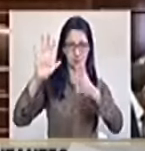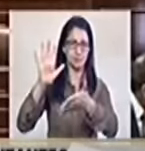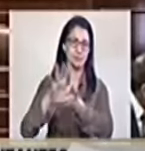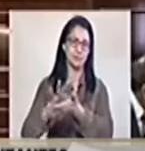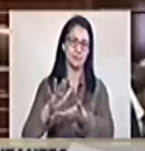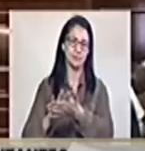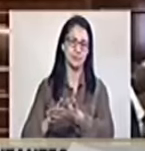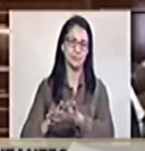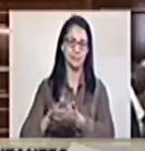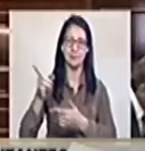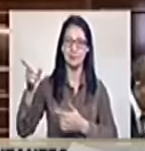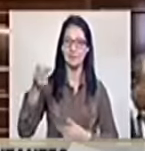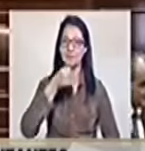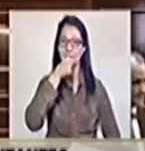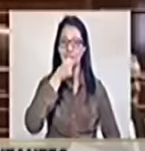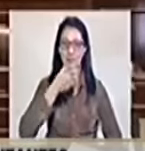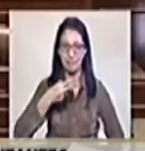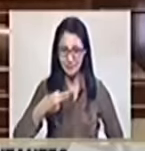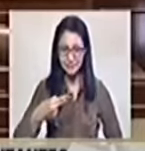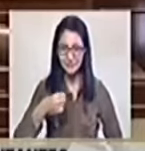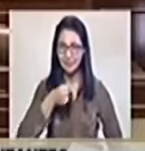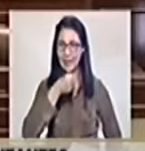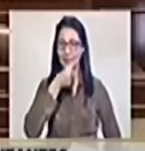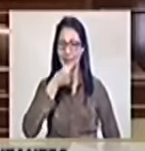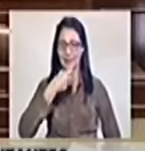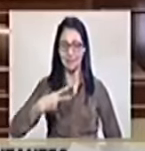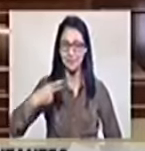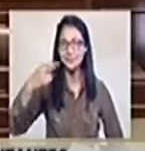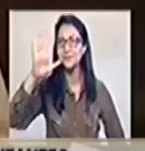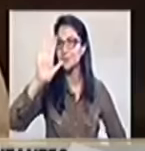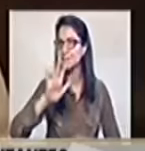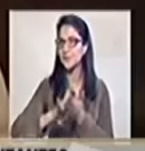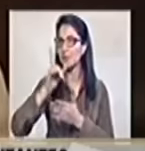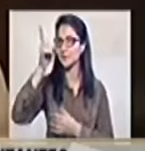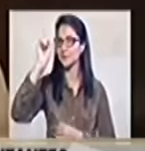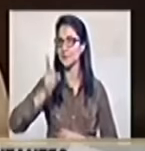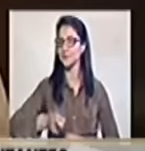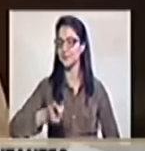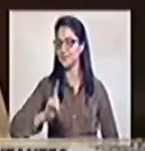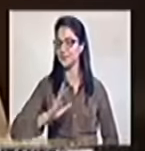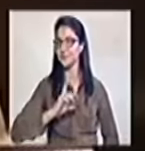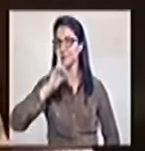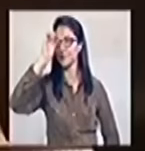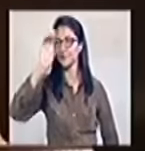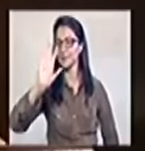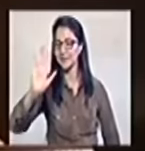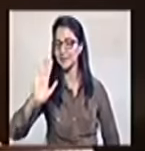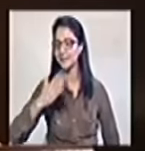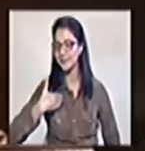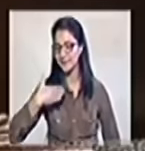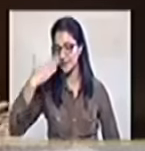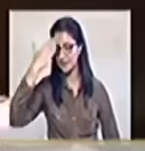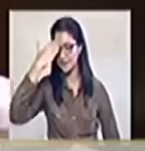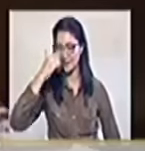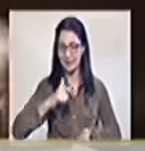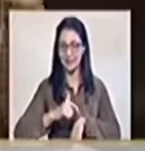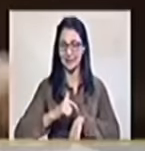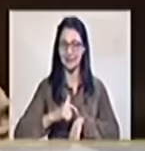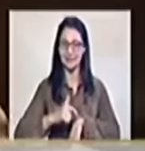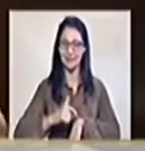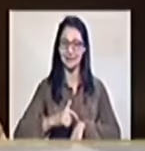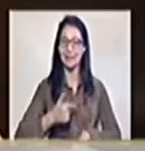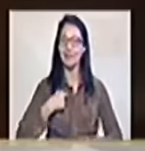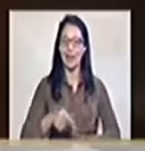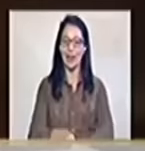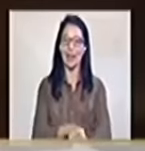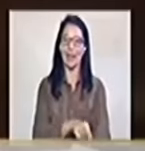para cortarme el micrófono en el momento en que usted a bien lo tenga. Yo sé que el tiempo que hable yo de